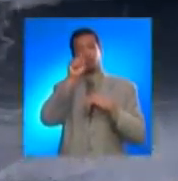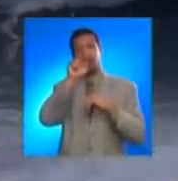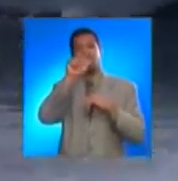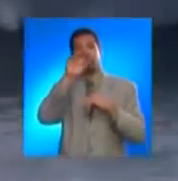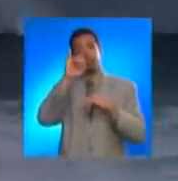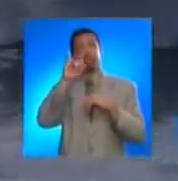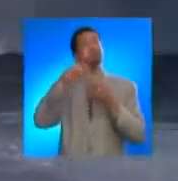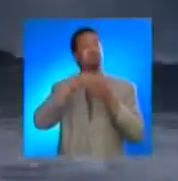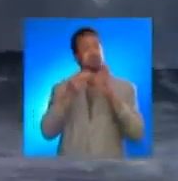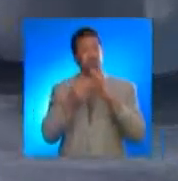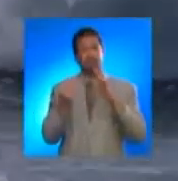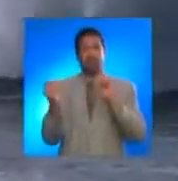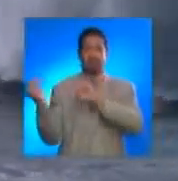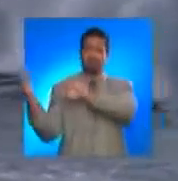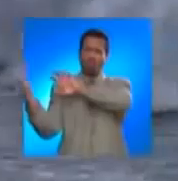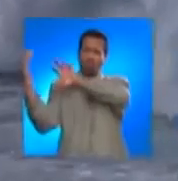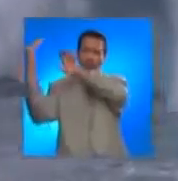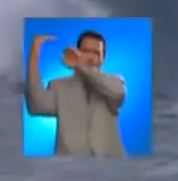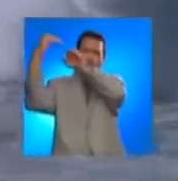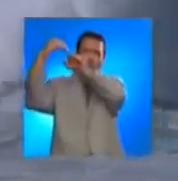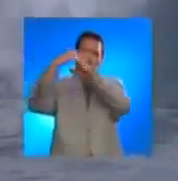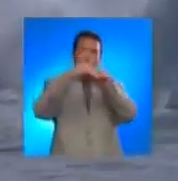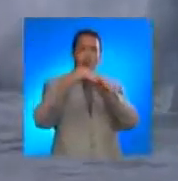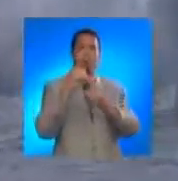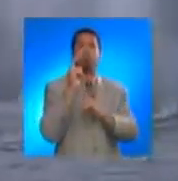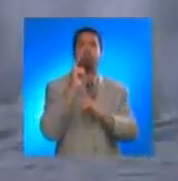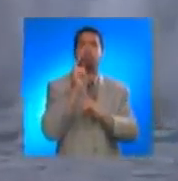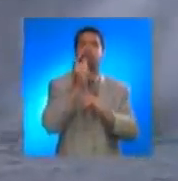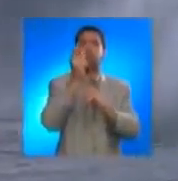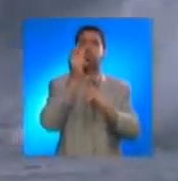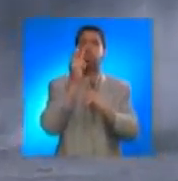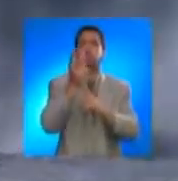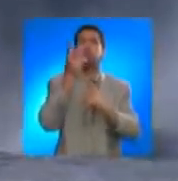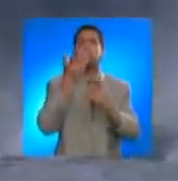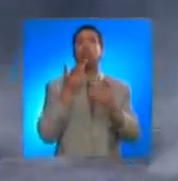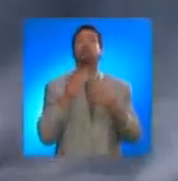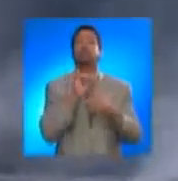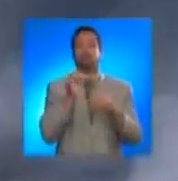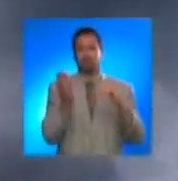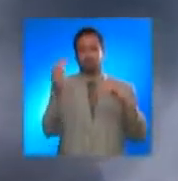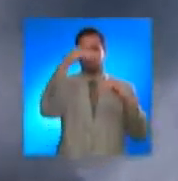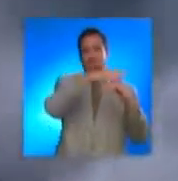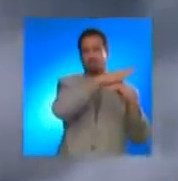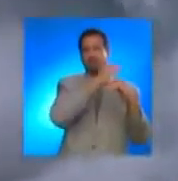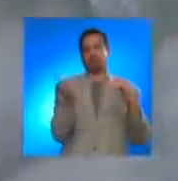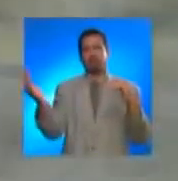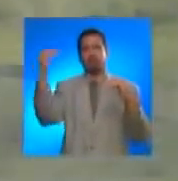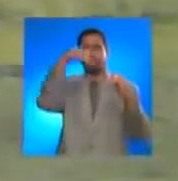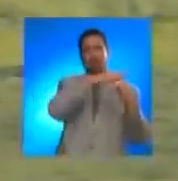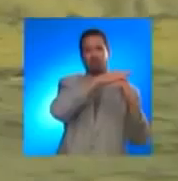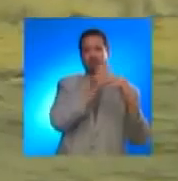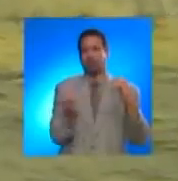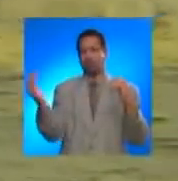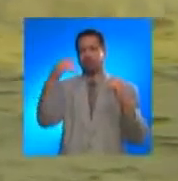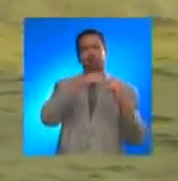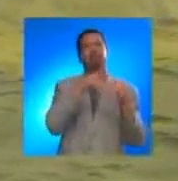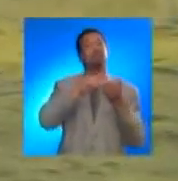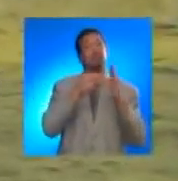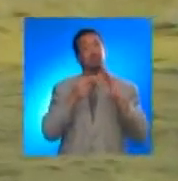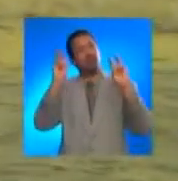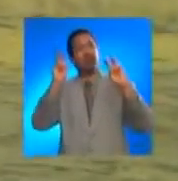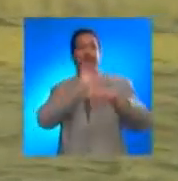300 millas, dependiendo del tamaño de la fuente y de la profundidad. Debajo de un tsunami, toda la columna de agua, sin importar